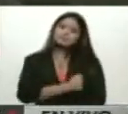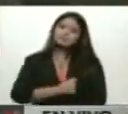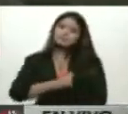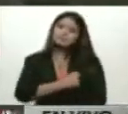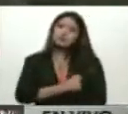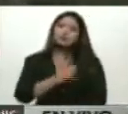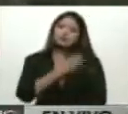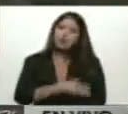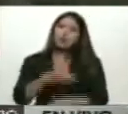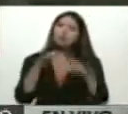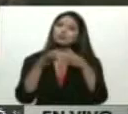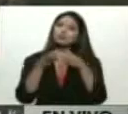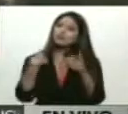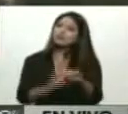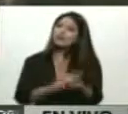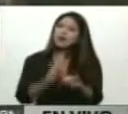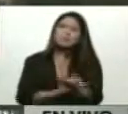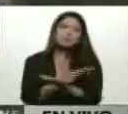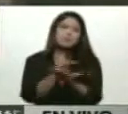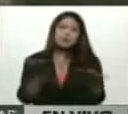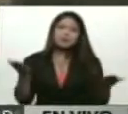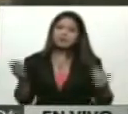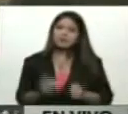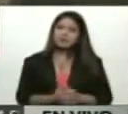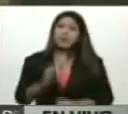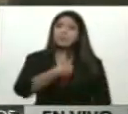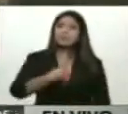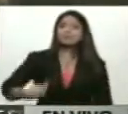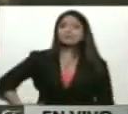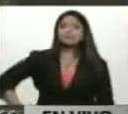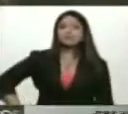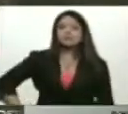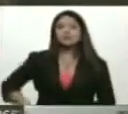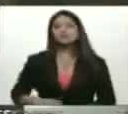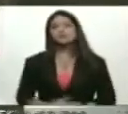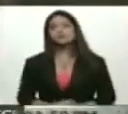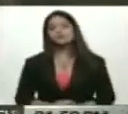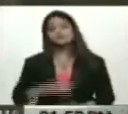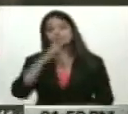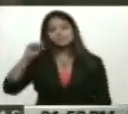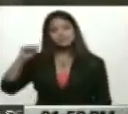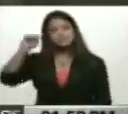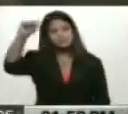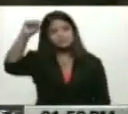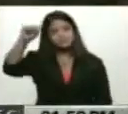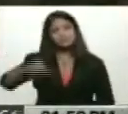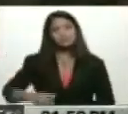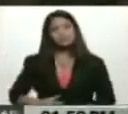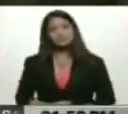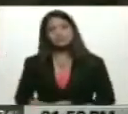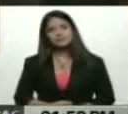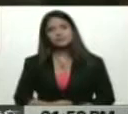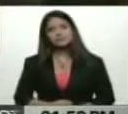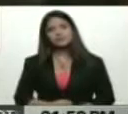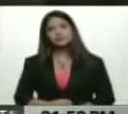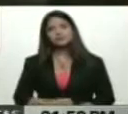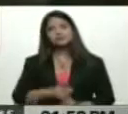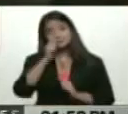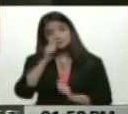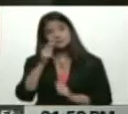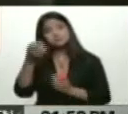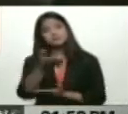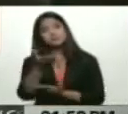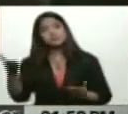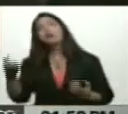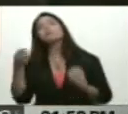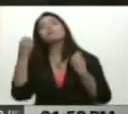comisión de hermanos y hermanas que el presidente de la república nicolás maduro encomendó para